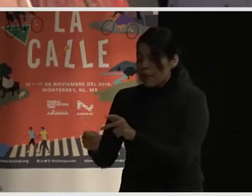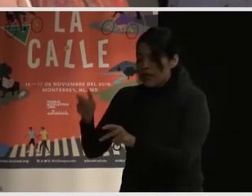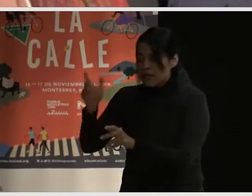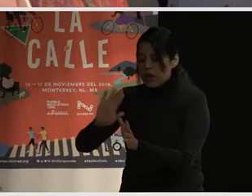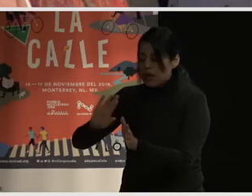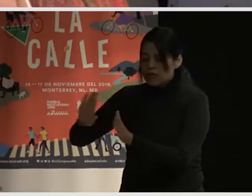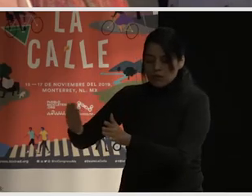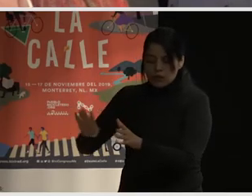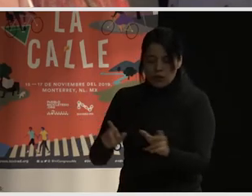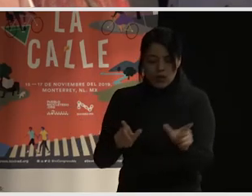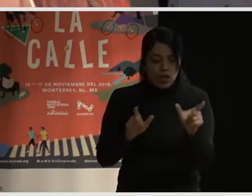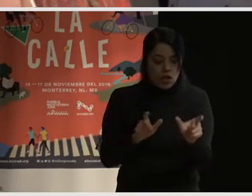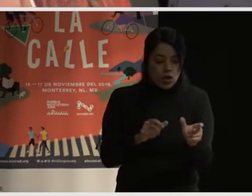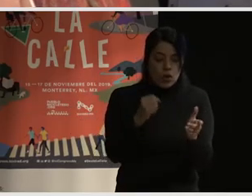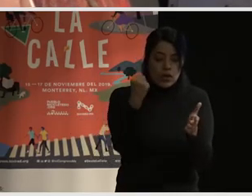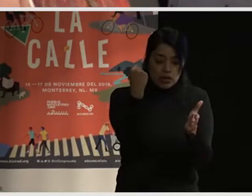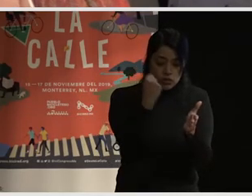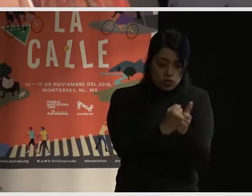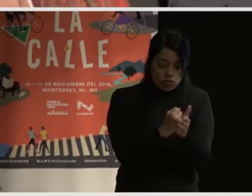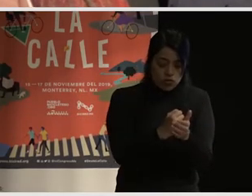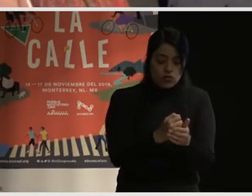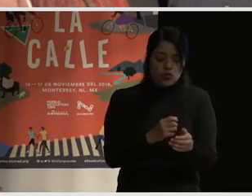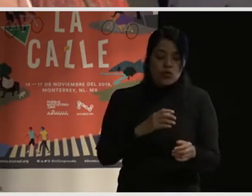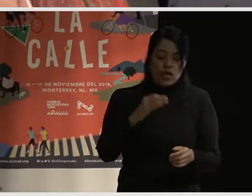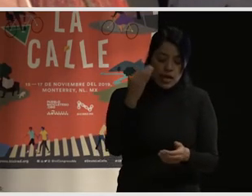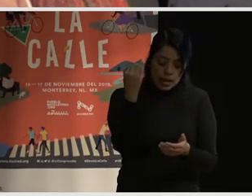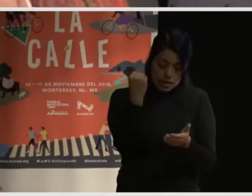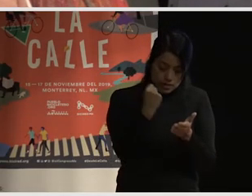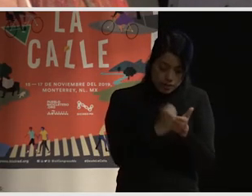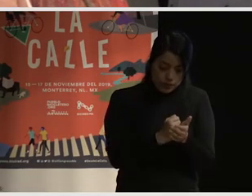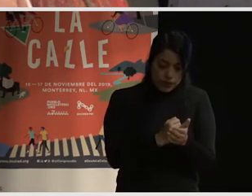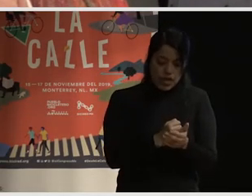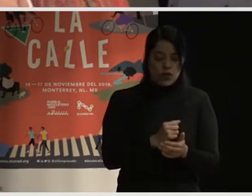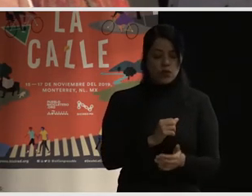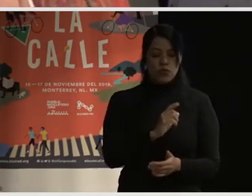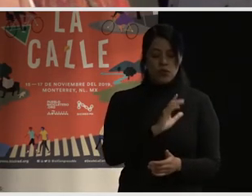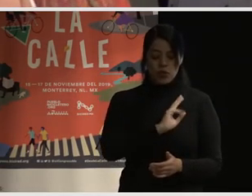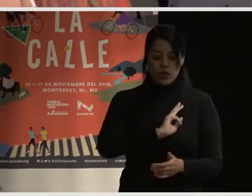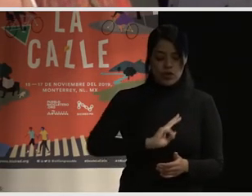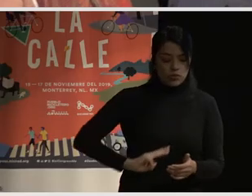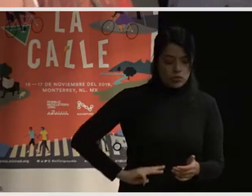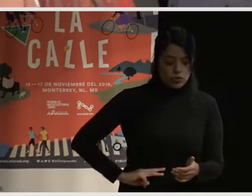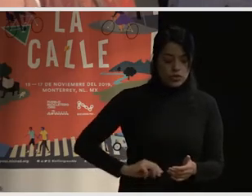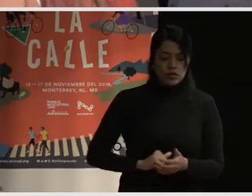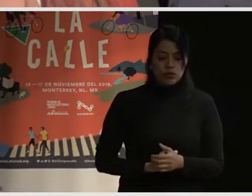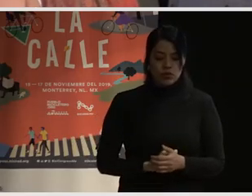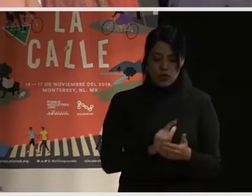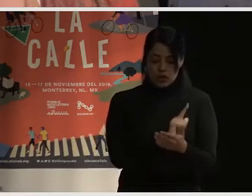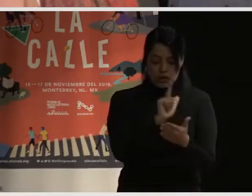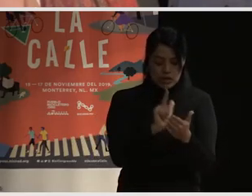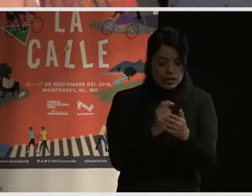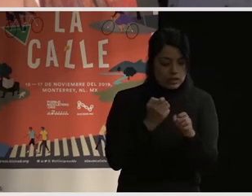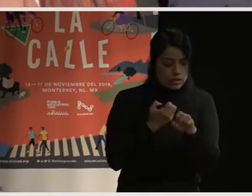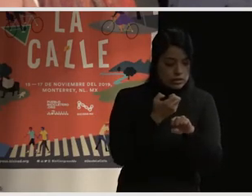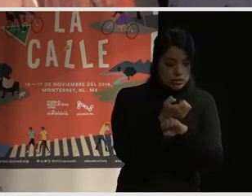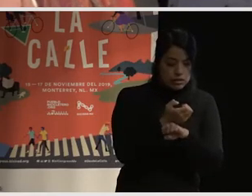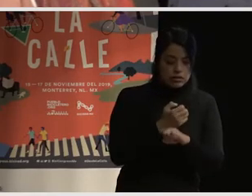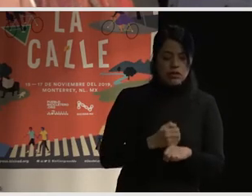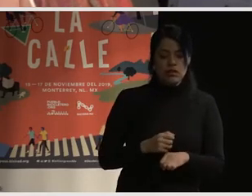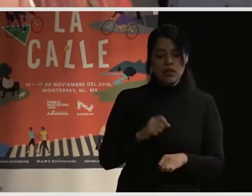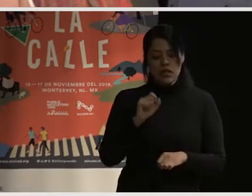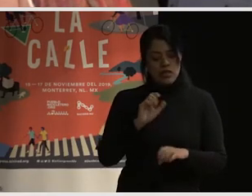instrumento aprobado por el cabildo que cuenta con la participación de todos los ciudadanos la ley estatal e incluso la ley general de asentamientos humanos